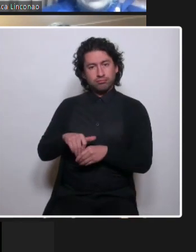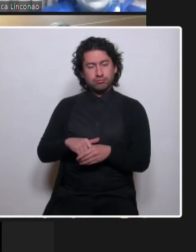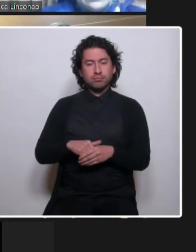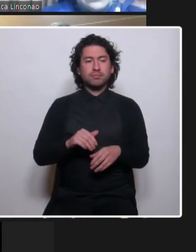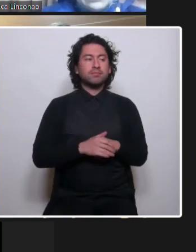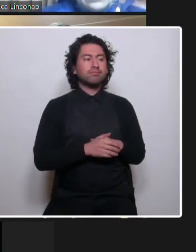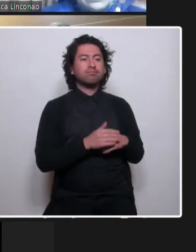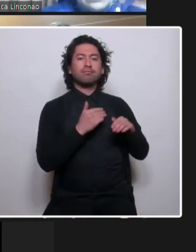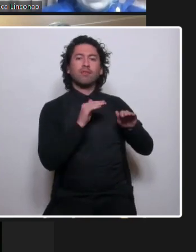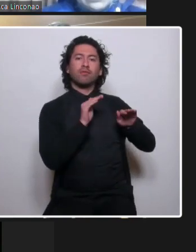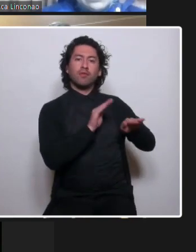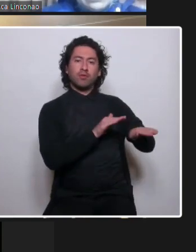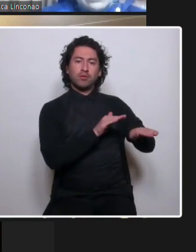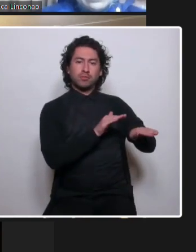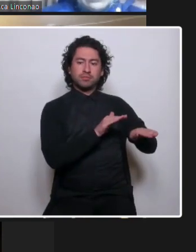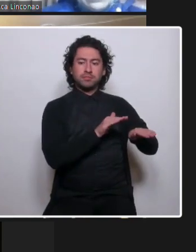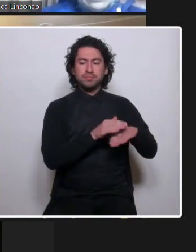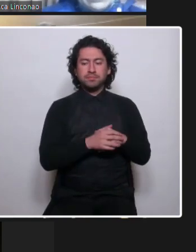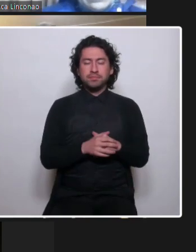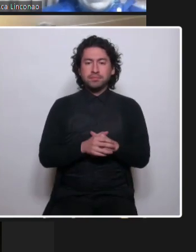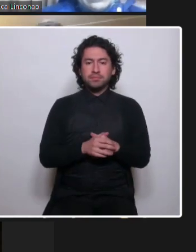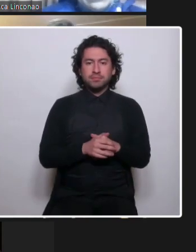Por favor, señor secretario.